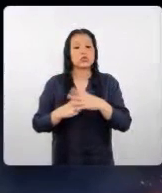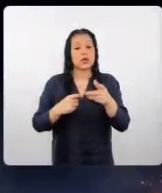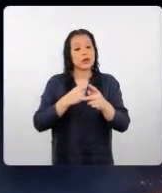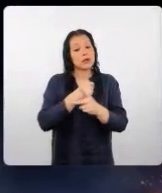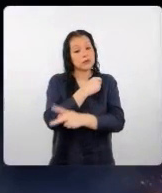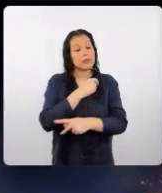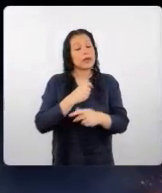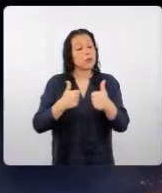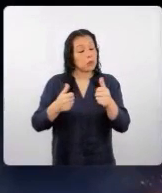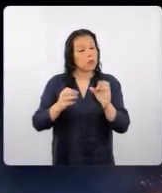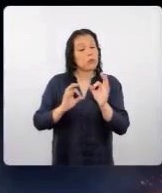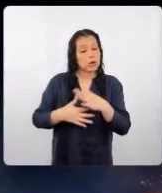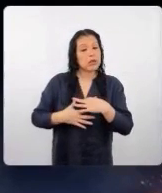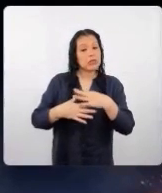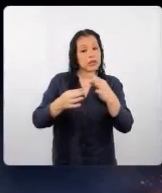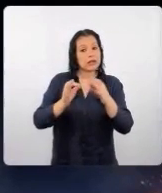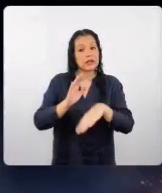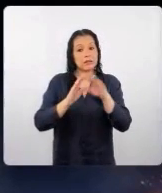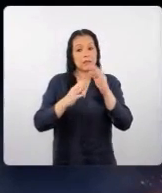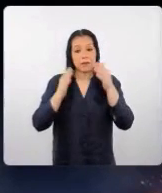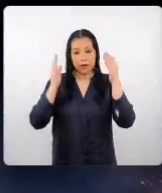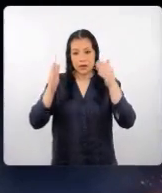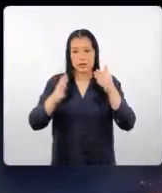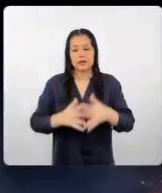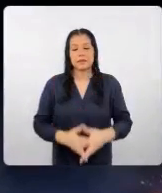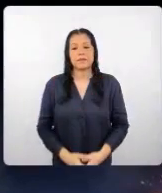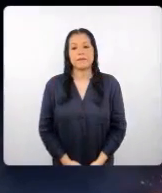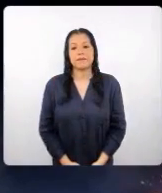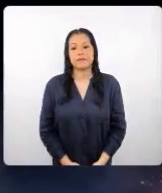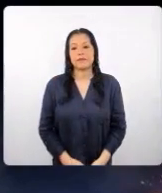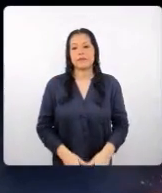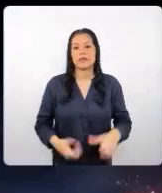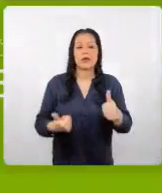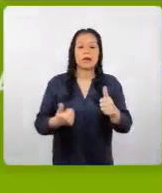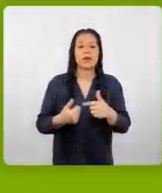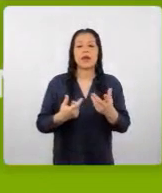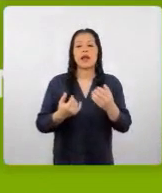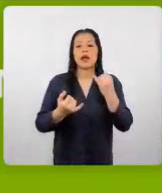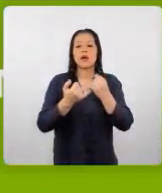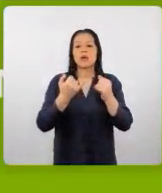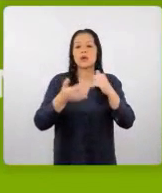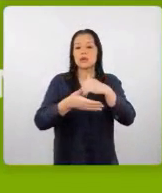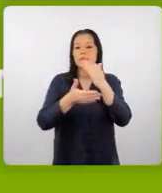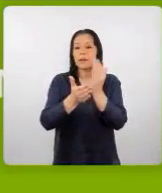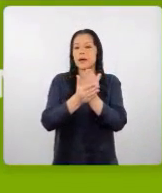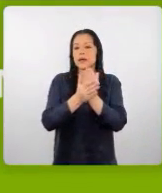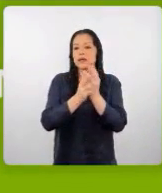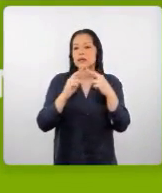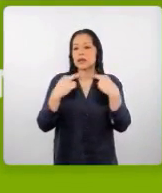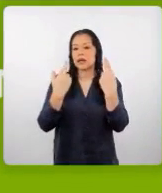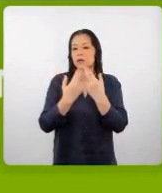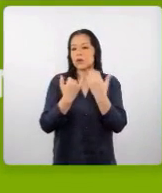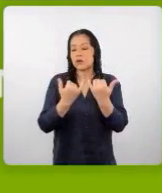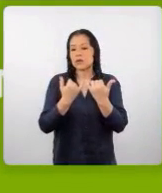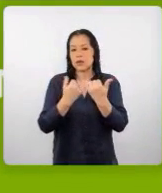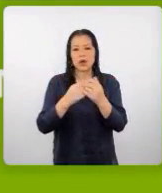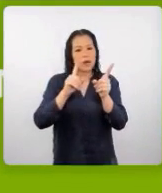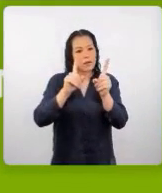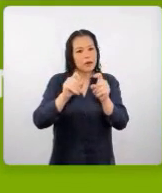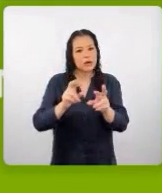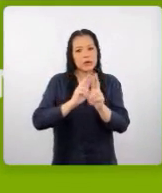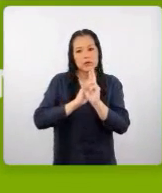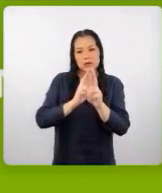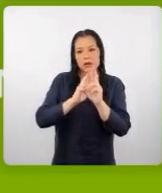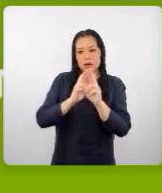interesante, específicamente para este mercado. Ya yéndonos a la última parte de la reunión de hoy, vamos a comenzar